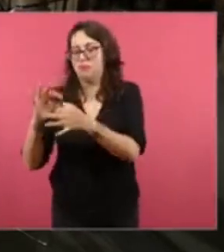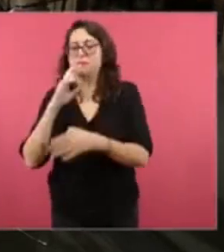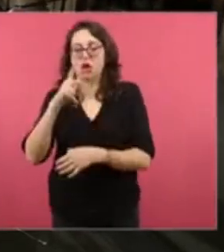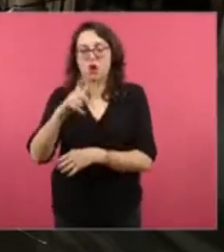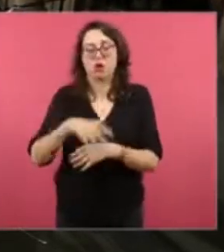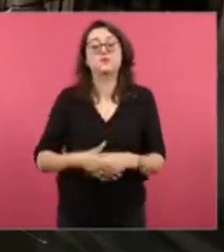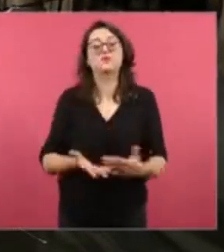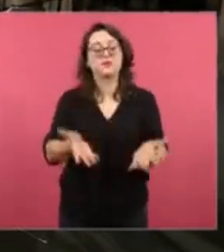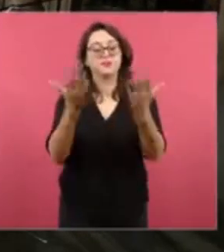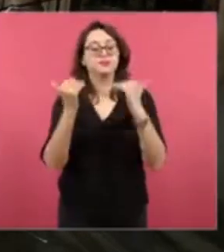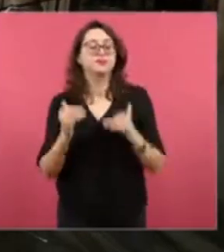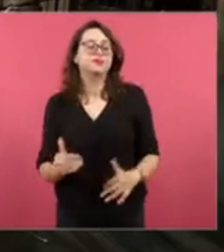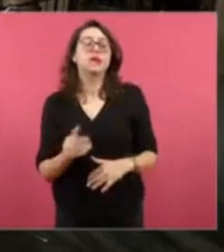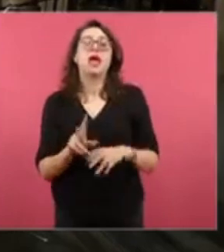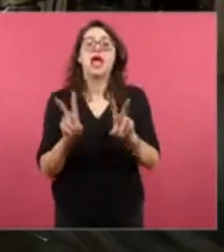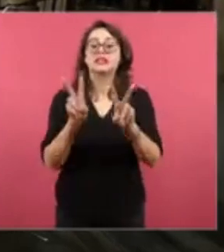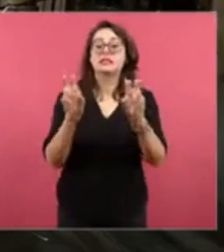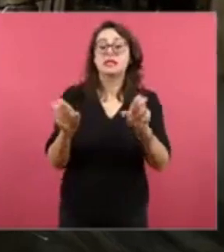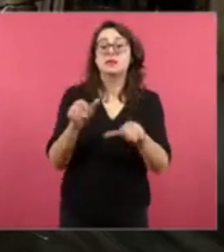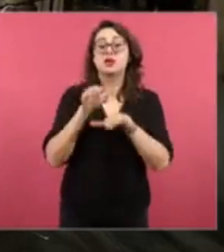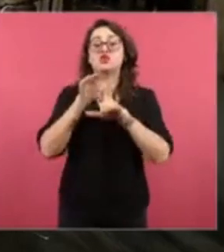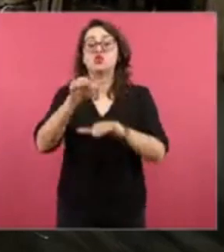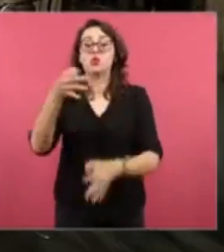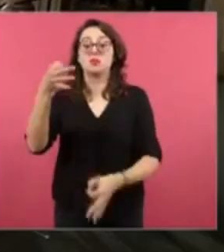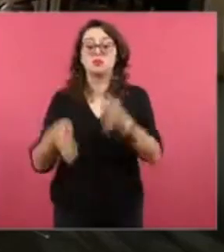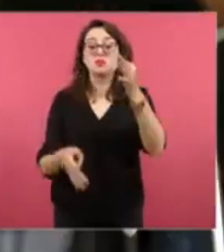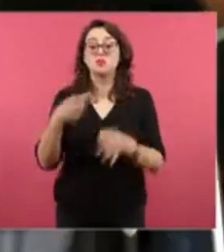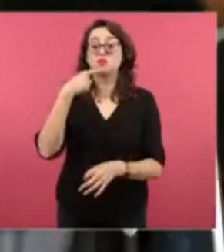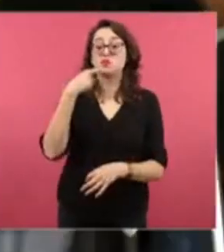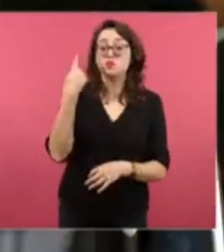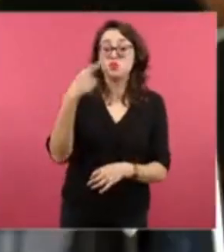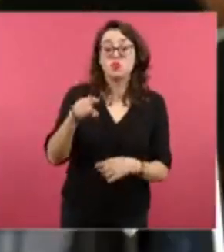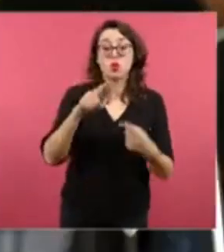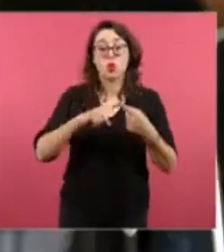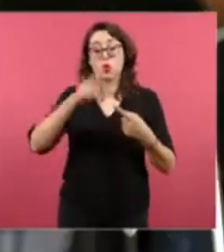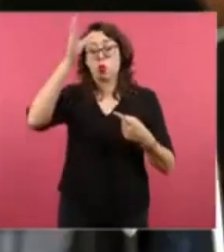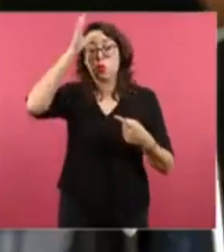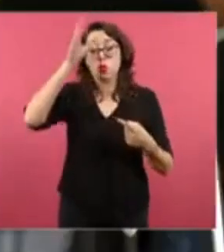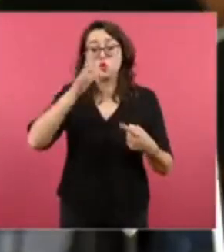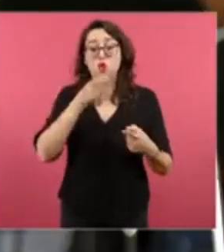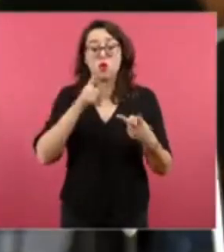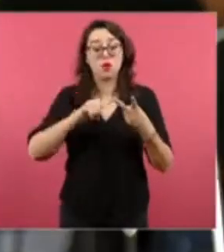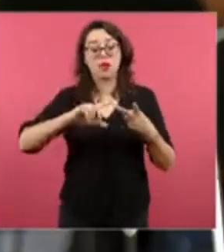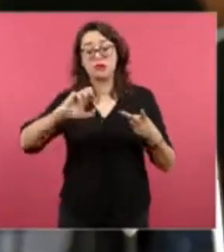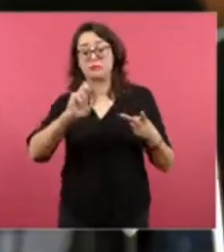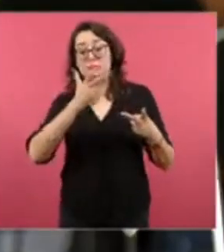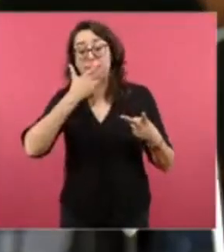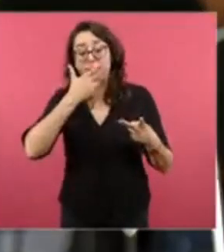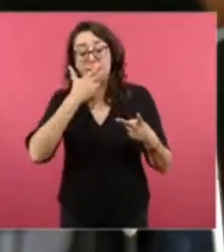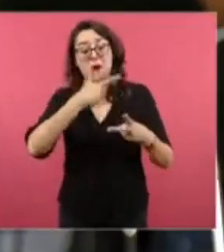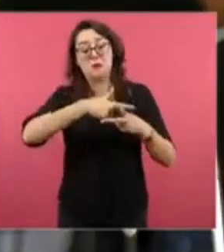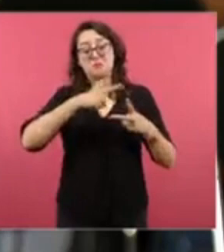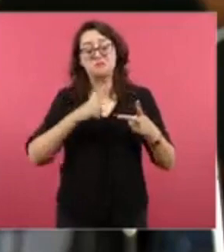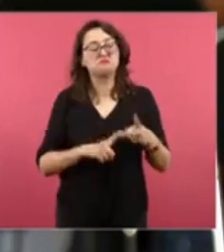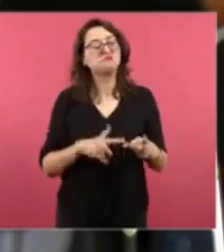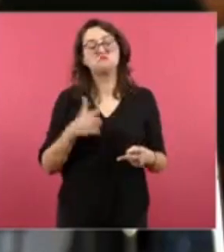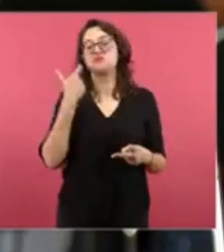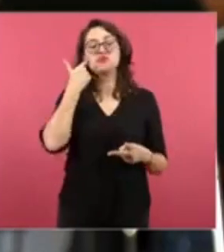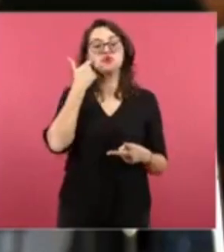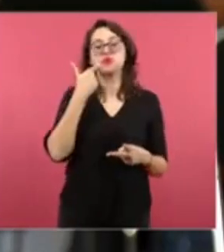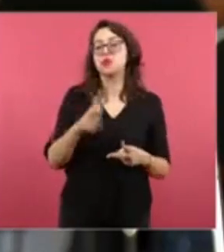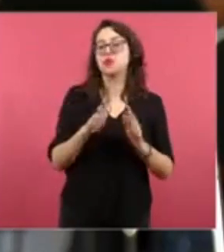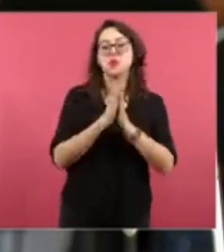pero hasta el momento Coahuila se podría sumar a lo que es Chihuahua en el tema de no repartir estos materiales, no distribuir estos